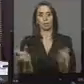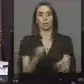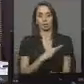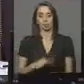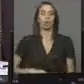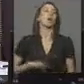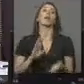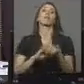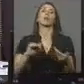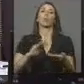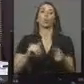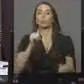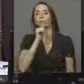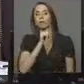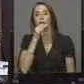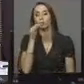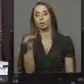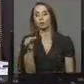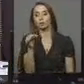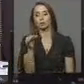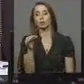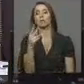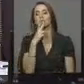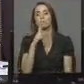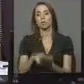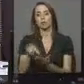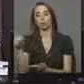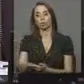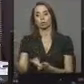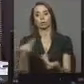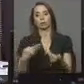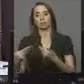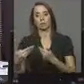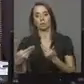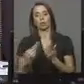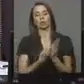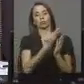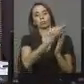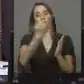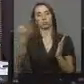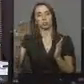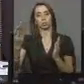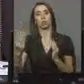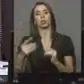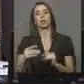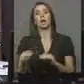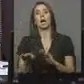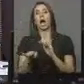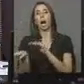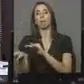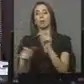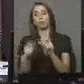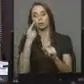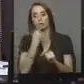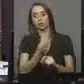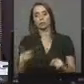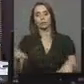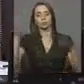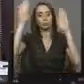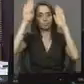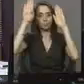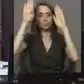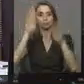Ah, discúlpeme, se enviará el oficio por usted solicitado con la adhesión de las personas que están levantando la mano.